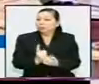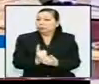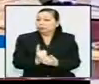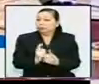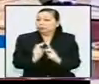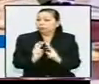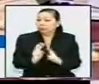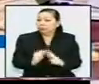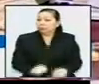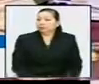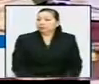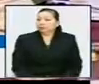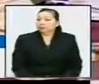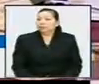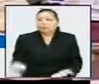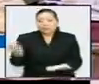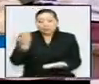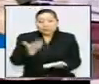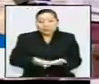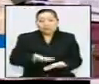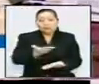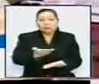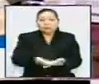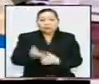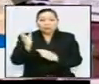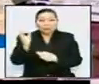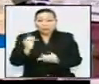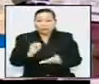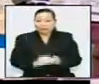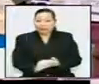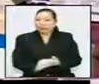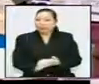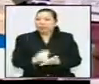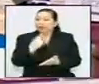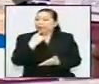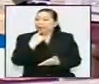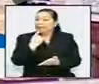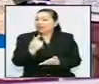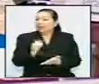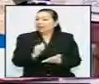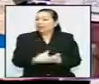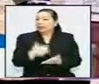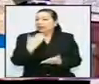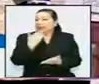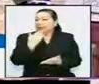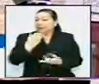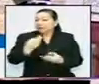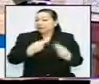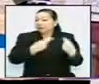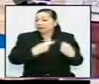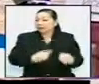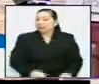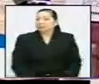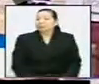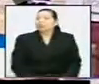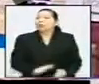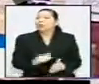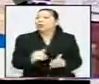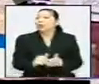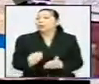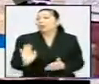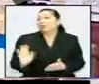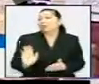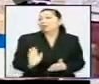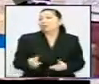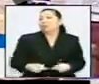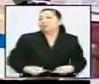elementos observados, los acumula, los sustenta, indica quiénes son los presuntos responsables y todos hechos